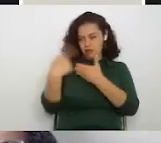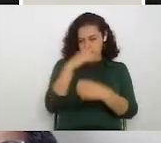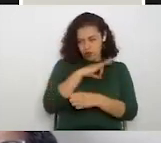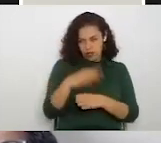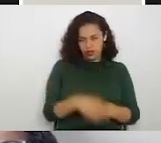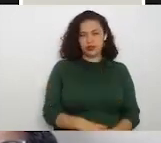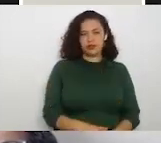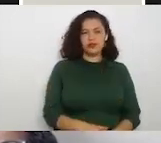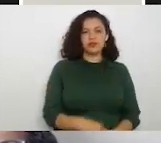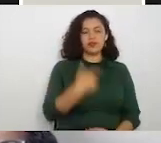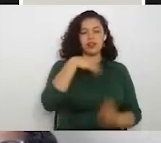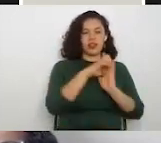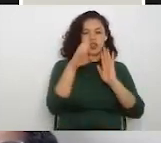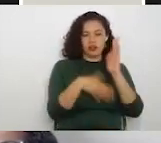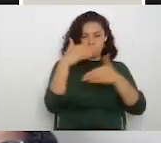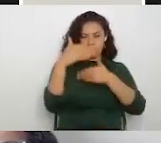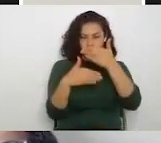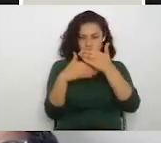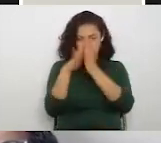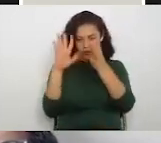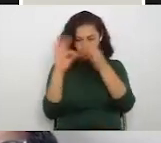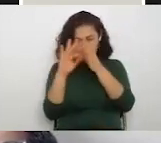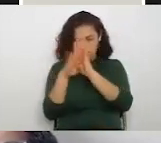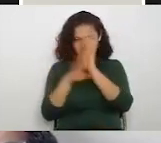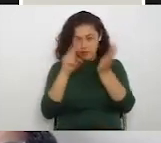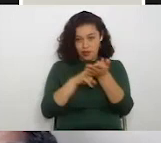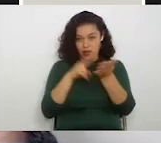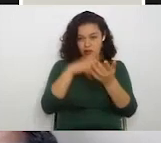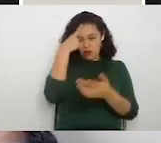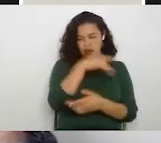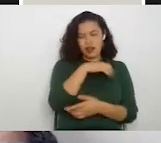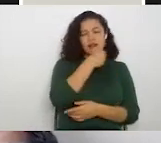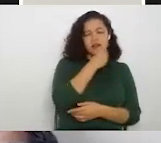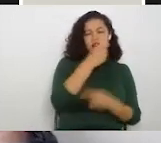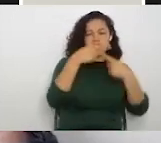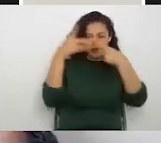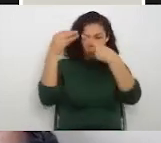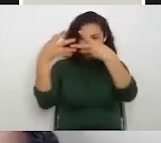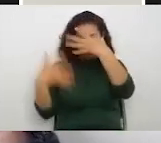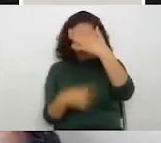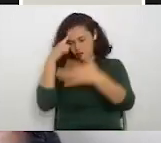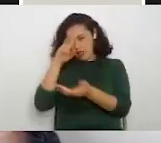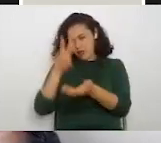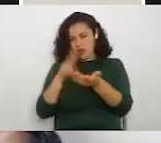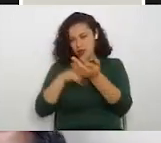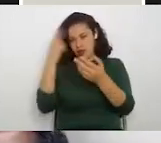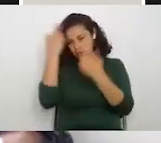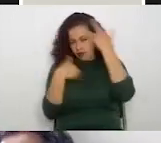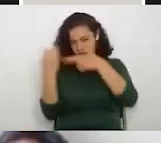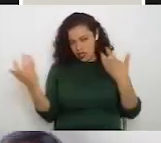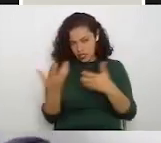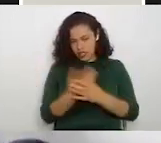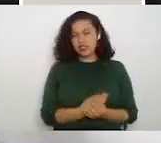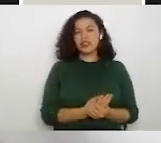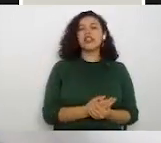como ejemplo de procedimiento en la valoración gerontológica los diferentes instrumentos usados para esta valoración. Si